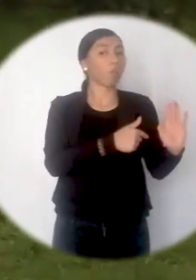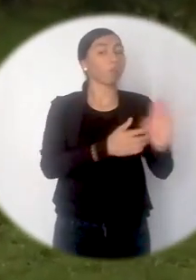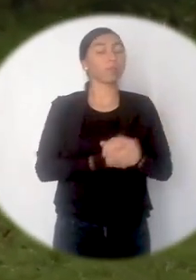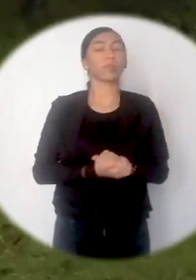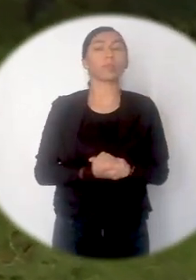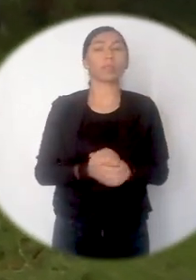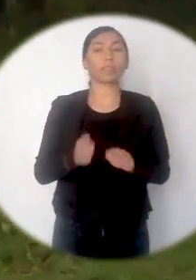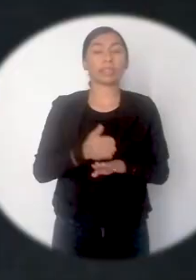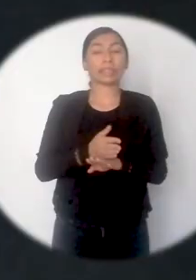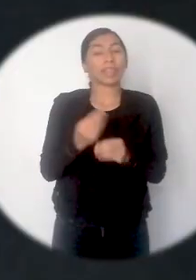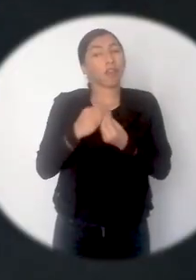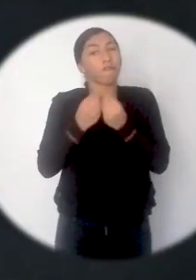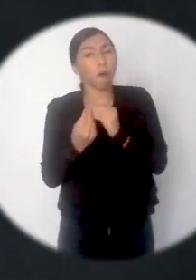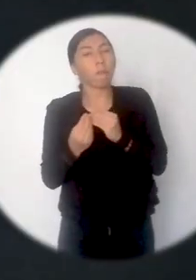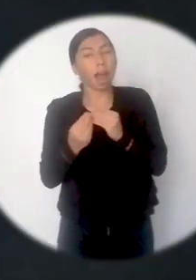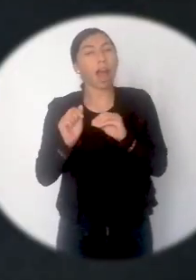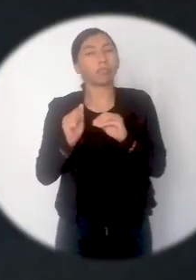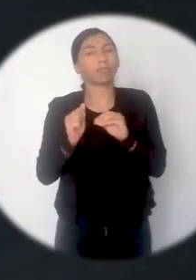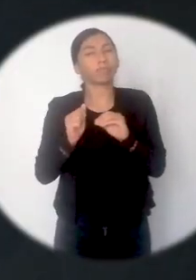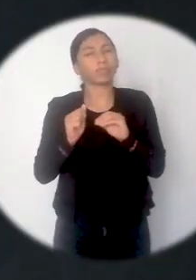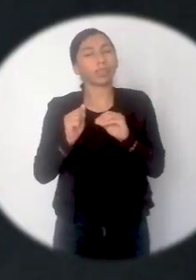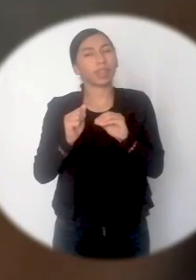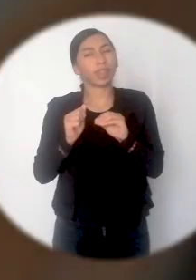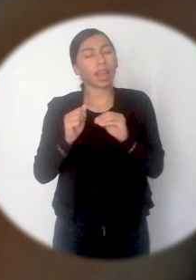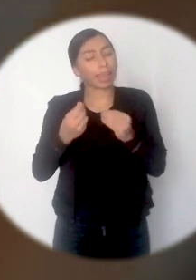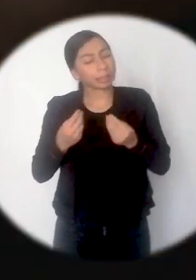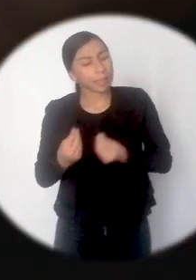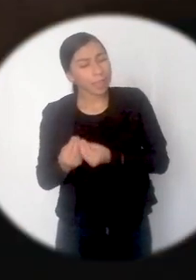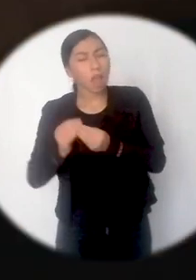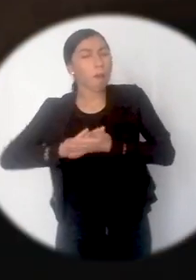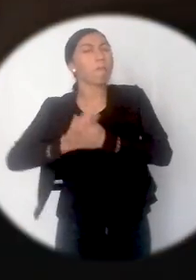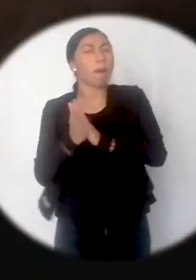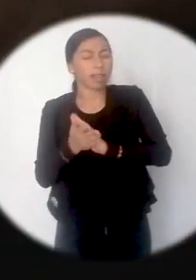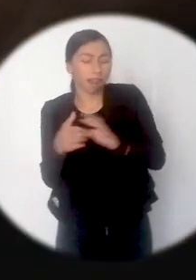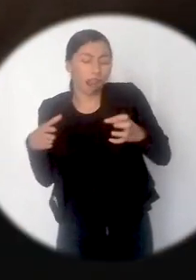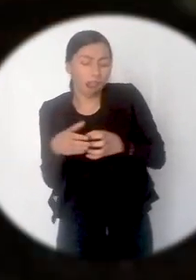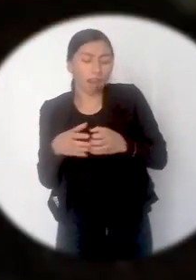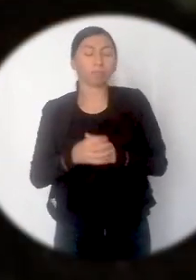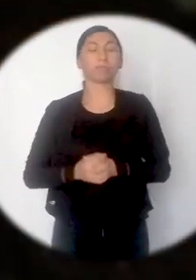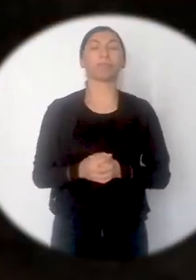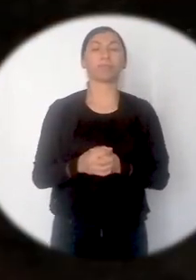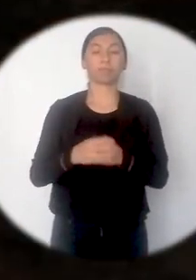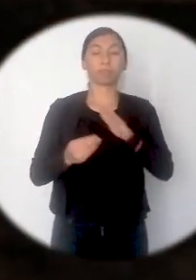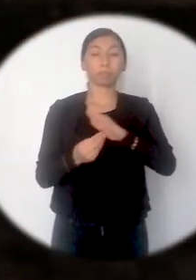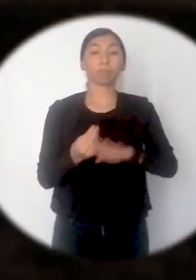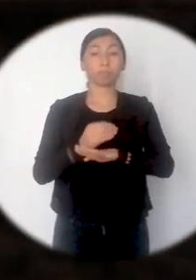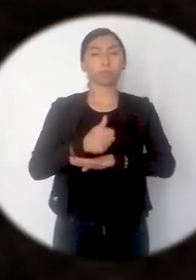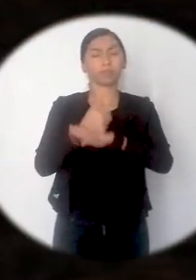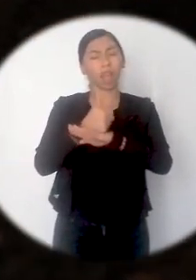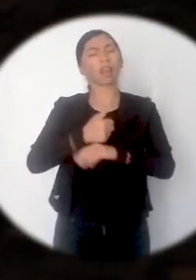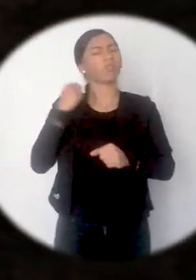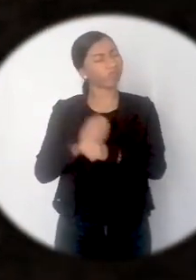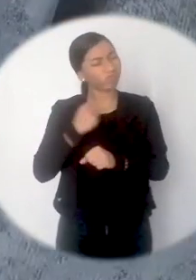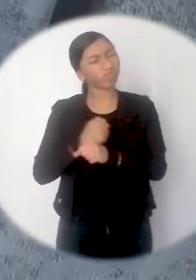que hay que hacer en estos momentos y es una forma de contribuir a esa consolidación de la paz. El director de la Unidad para las Víctimas